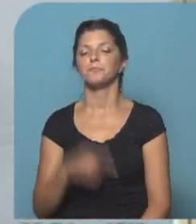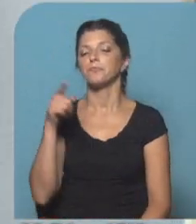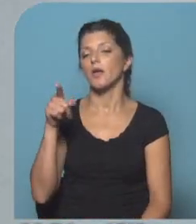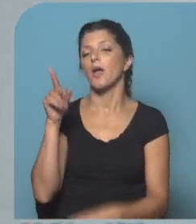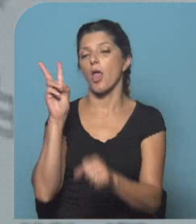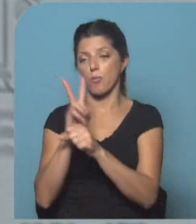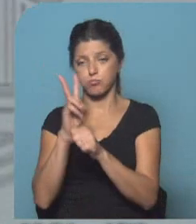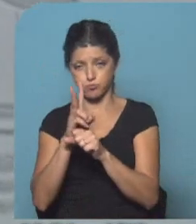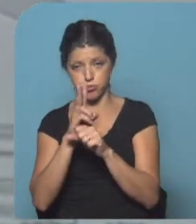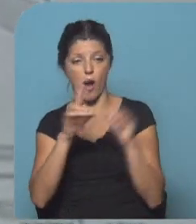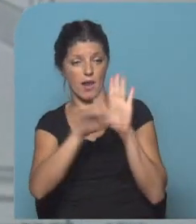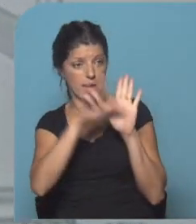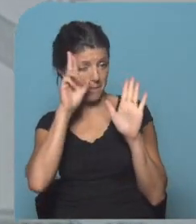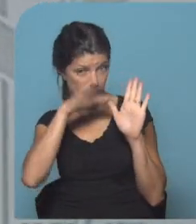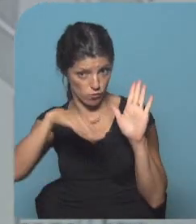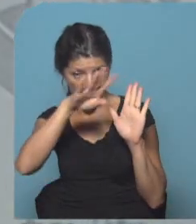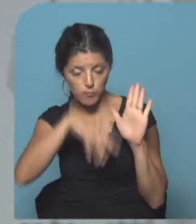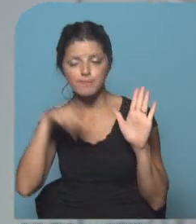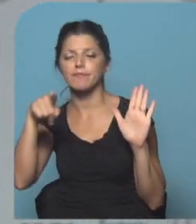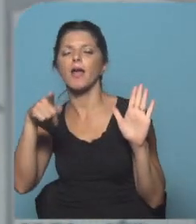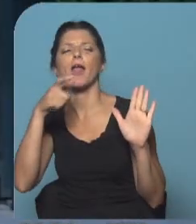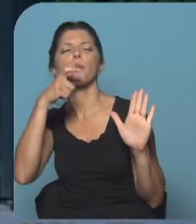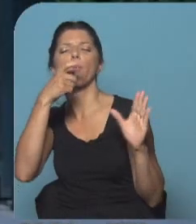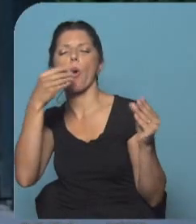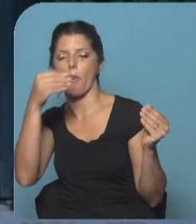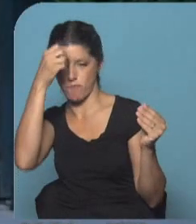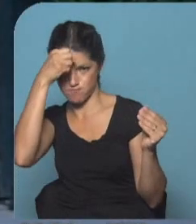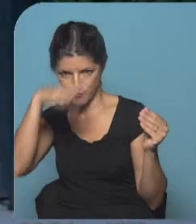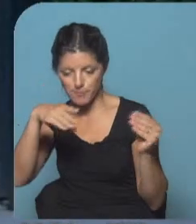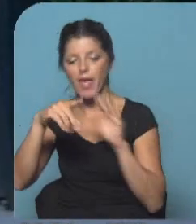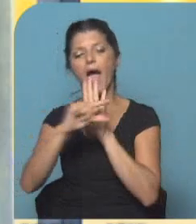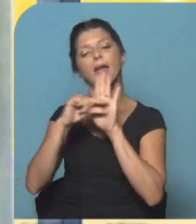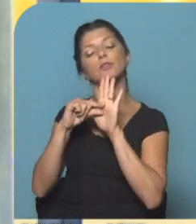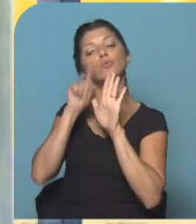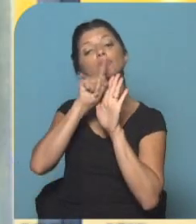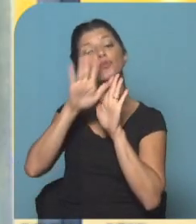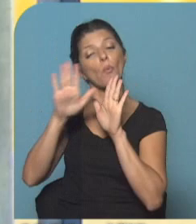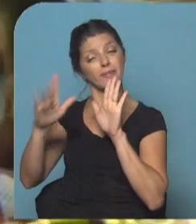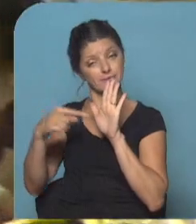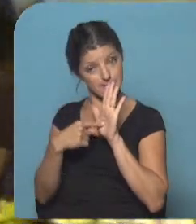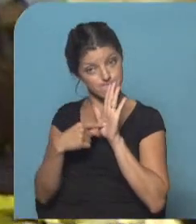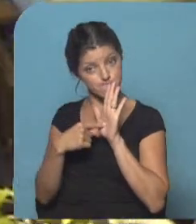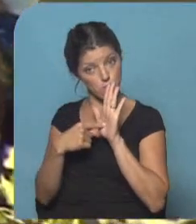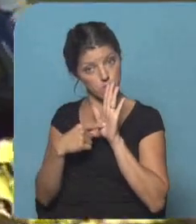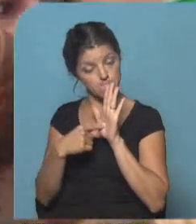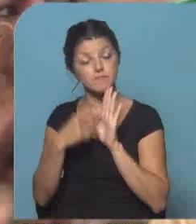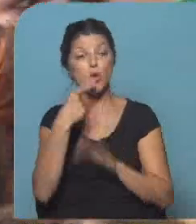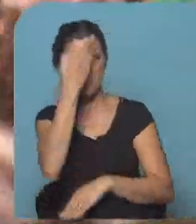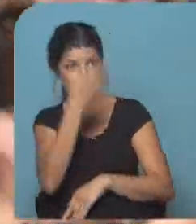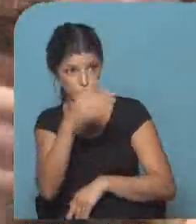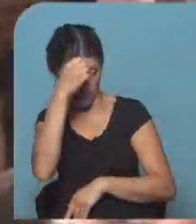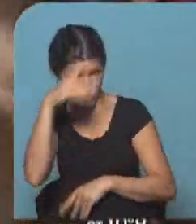en Cataluña, Rajoy, como respuesta, defendió la aplicación del artículo 155 y rechazó reunirse con